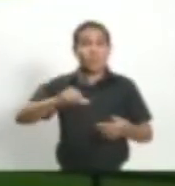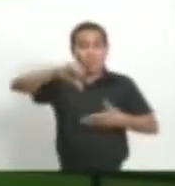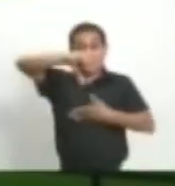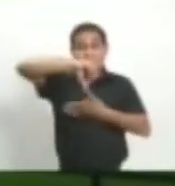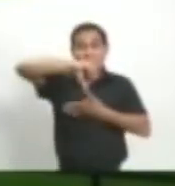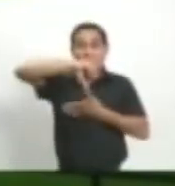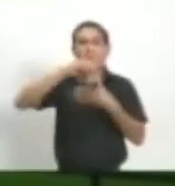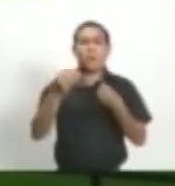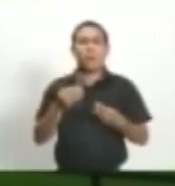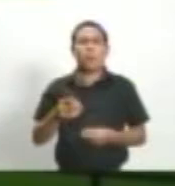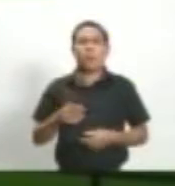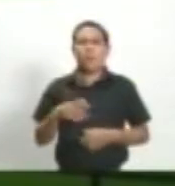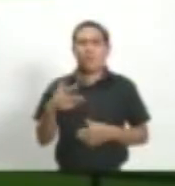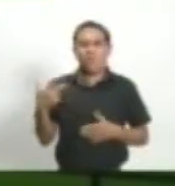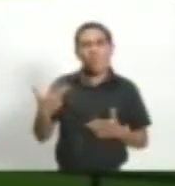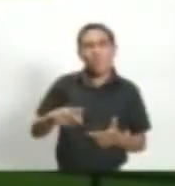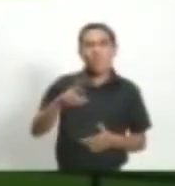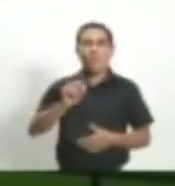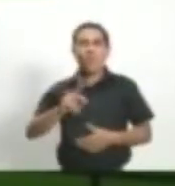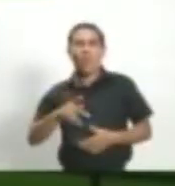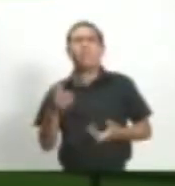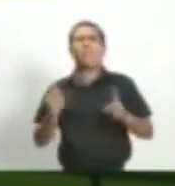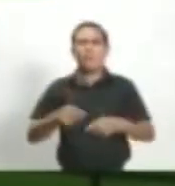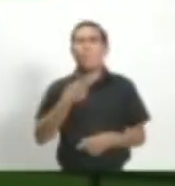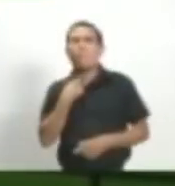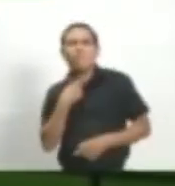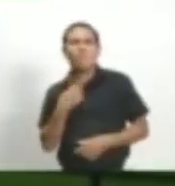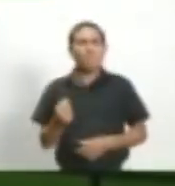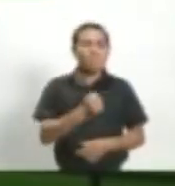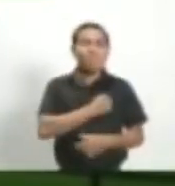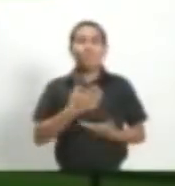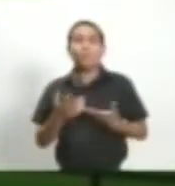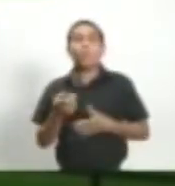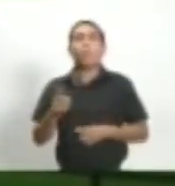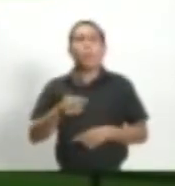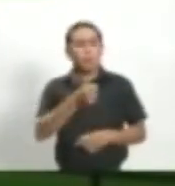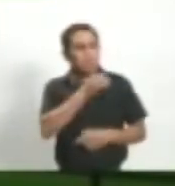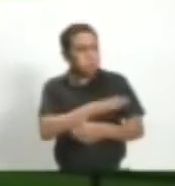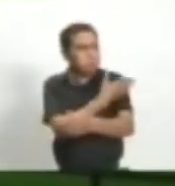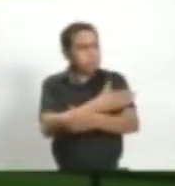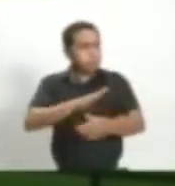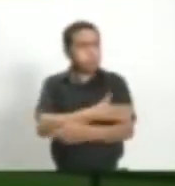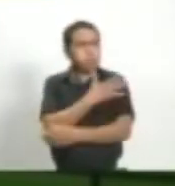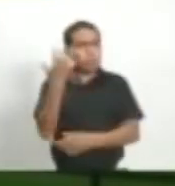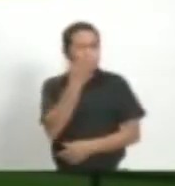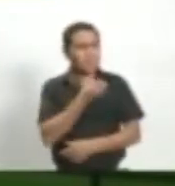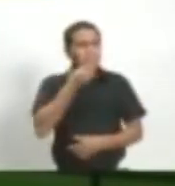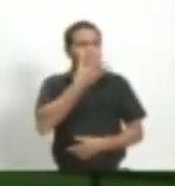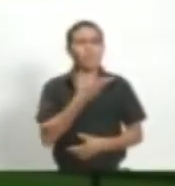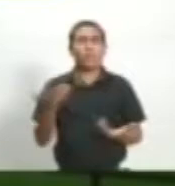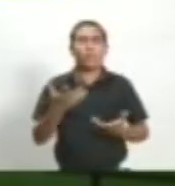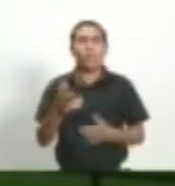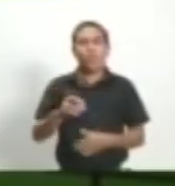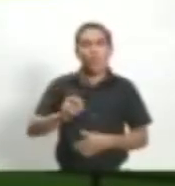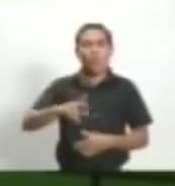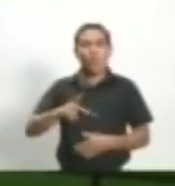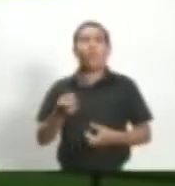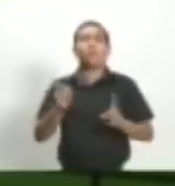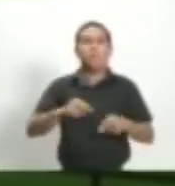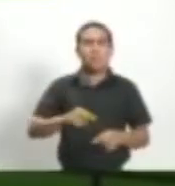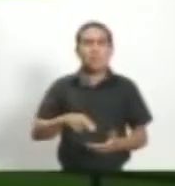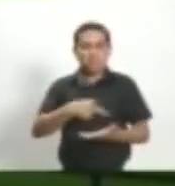se inspiró en el rock. El artista se caracterizó por su versatilidad en los géneros musicales que iba desde el rock hasta la